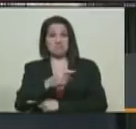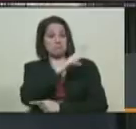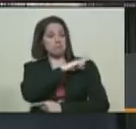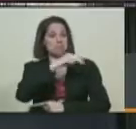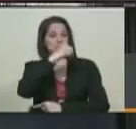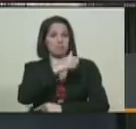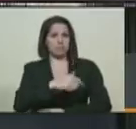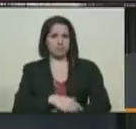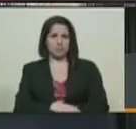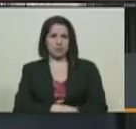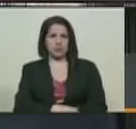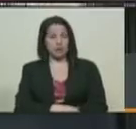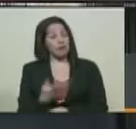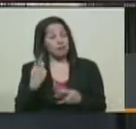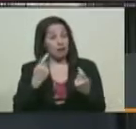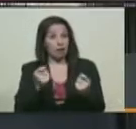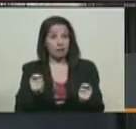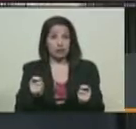Eso fue lo que se intentó.